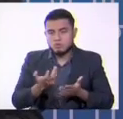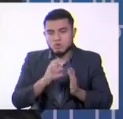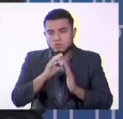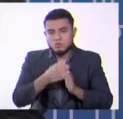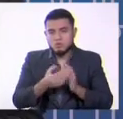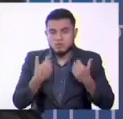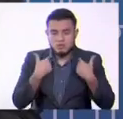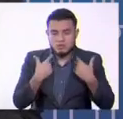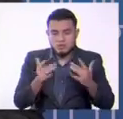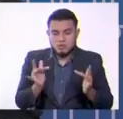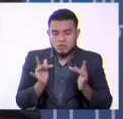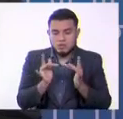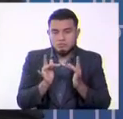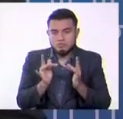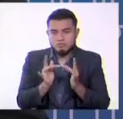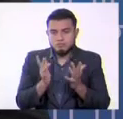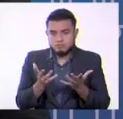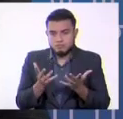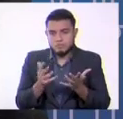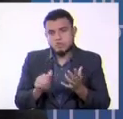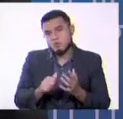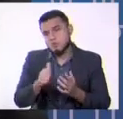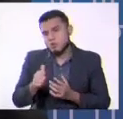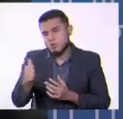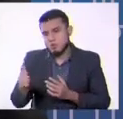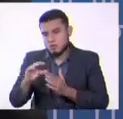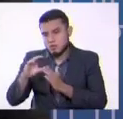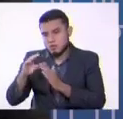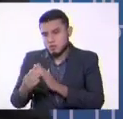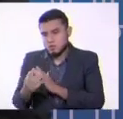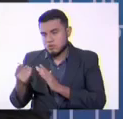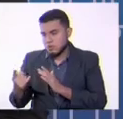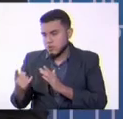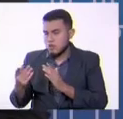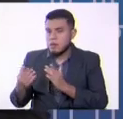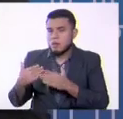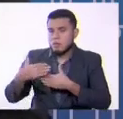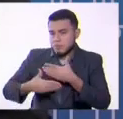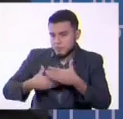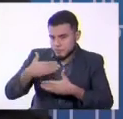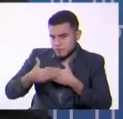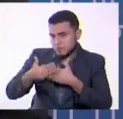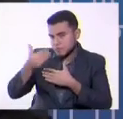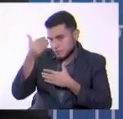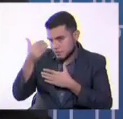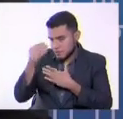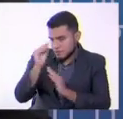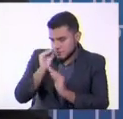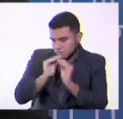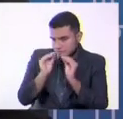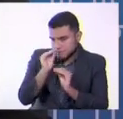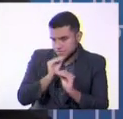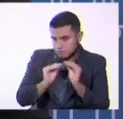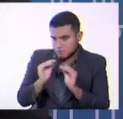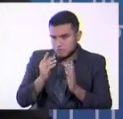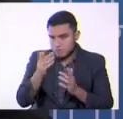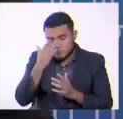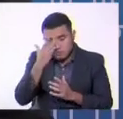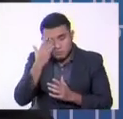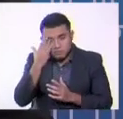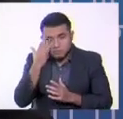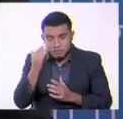contacto con otra. En este contacto se dan procesos de construcción, de reconstrucción y